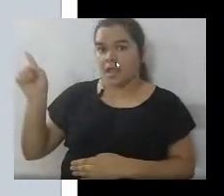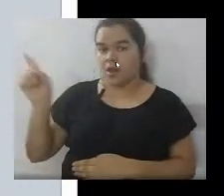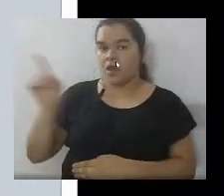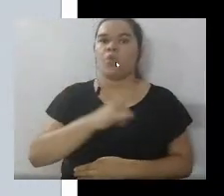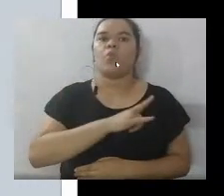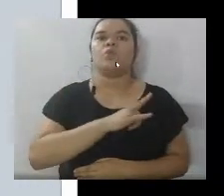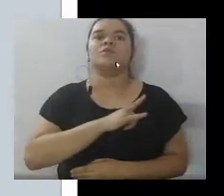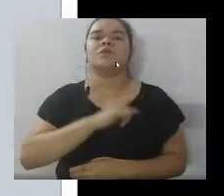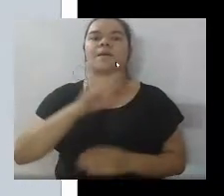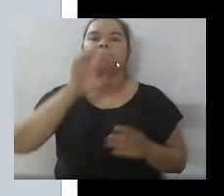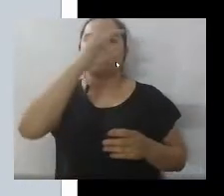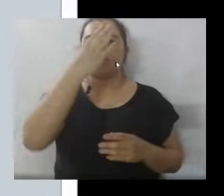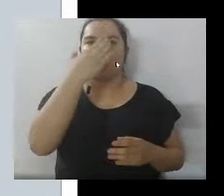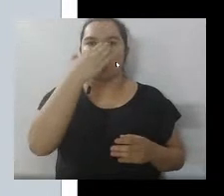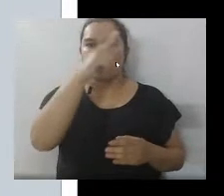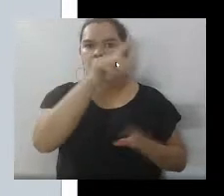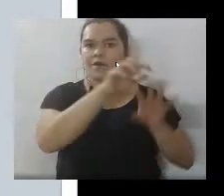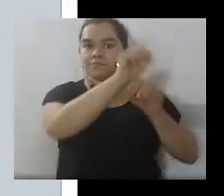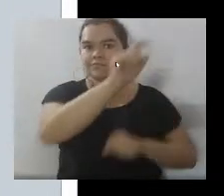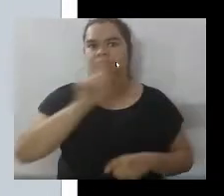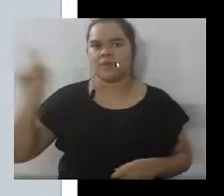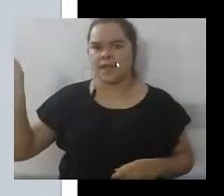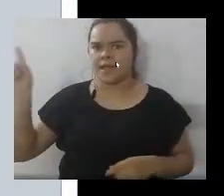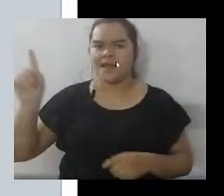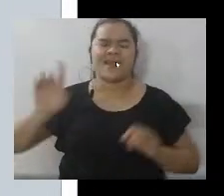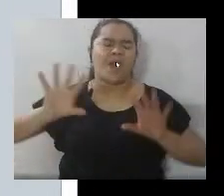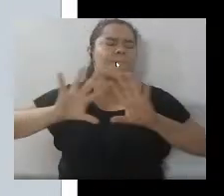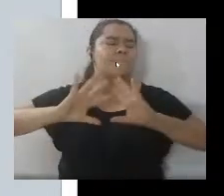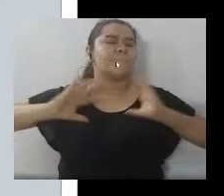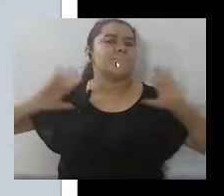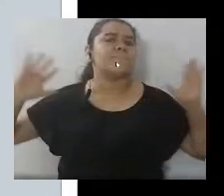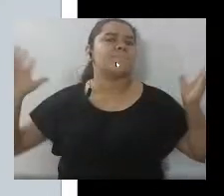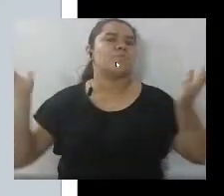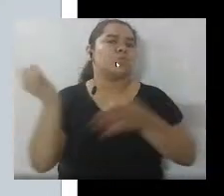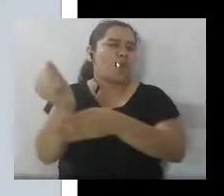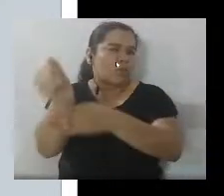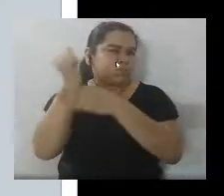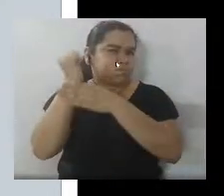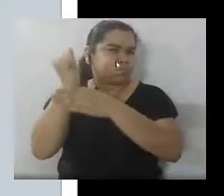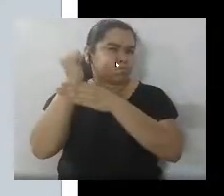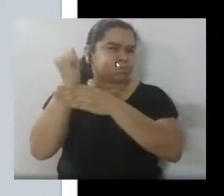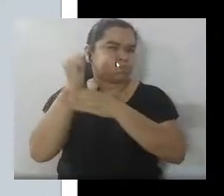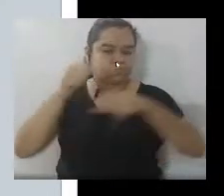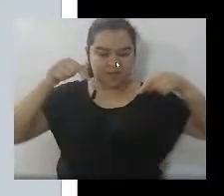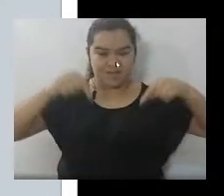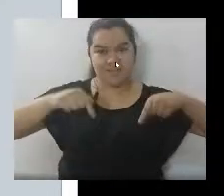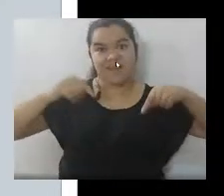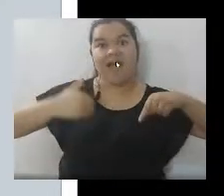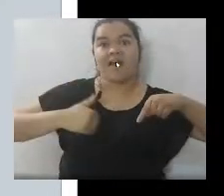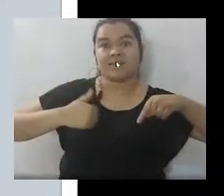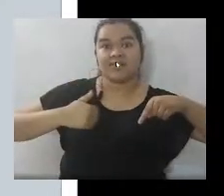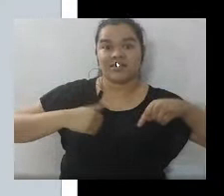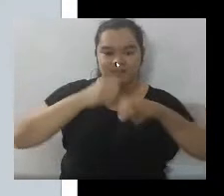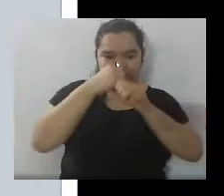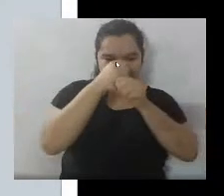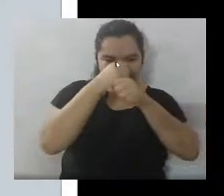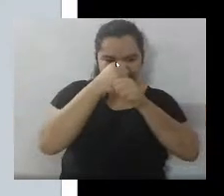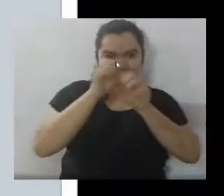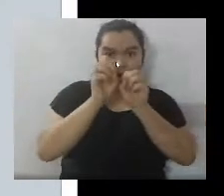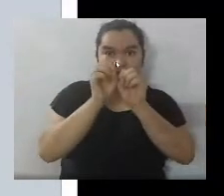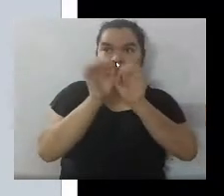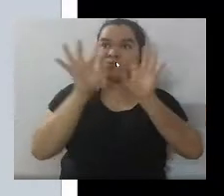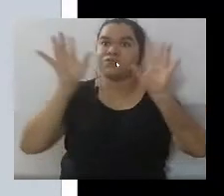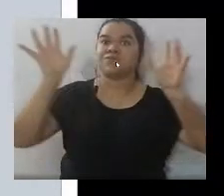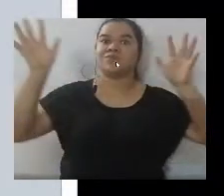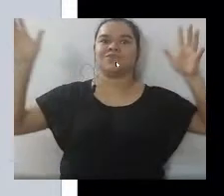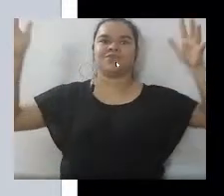de altísimo impacto mundial, la hace acá en la Argentina desde un centro del CONICET. Entonces, si a ustedes les